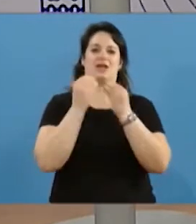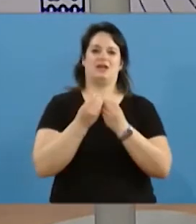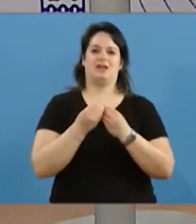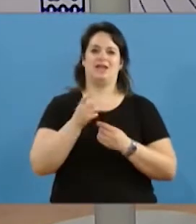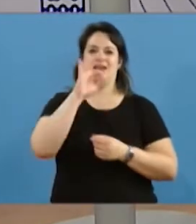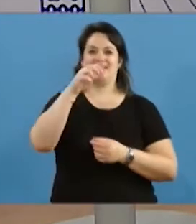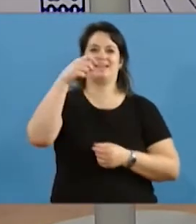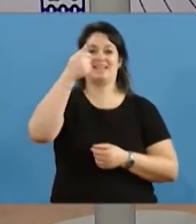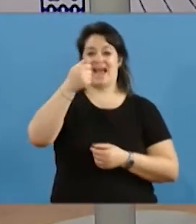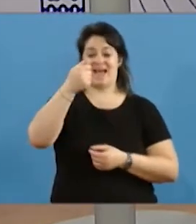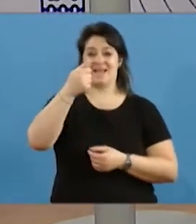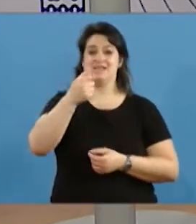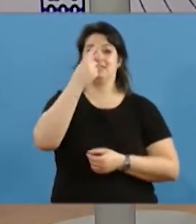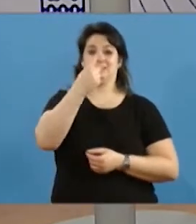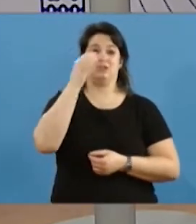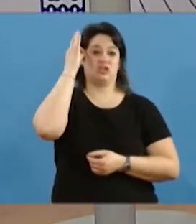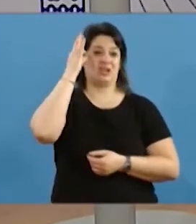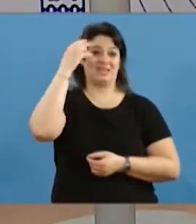133 A.